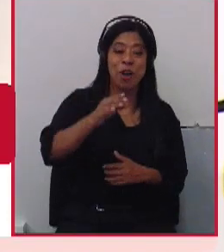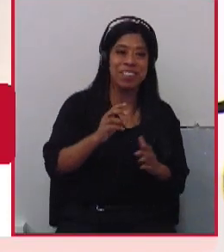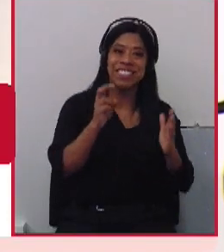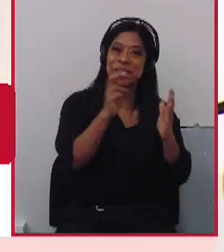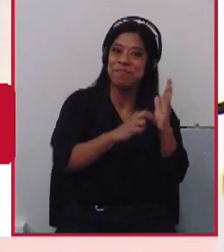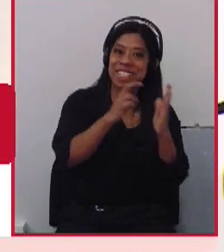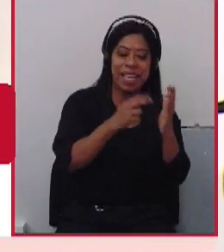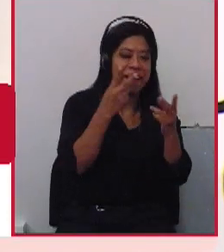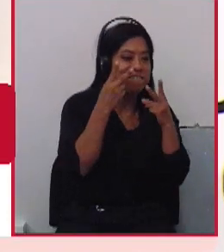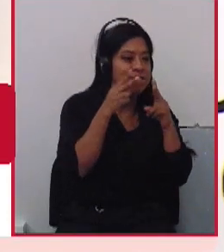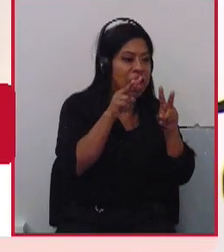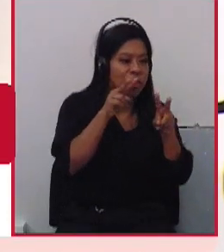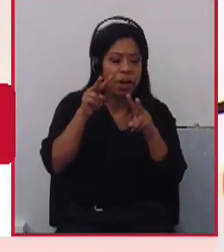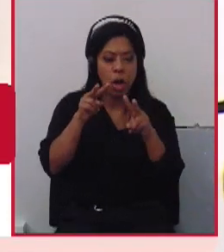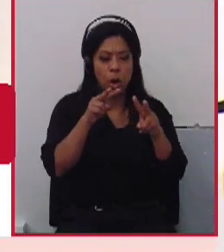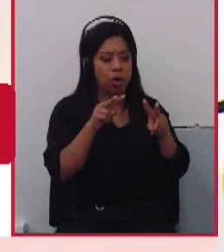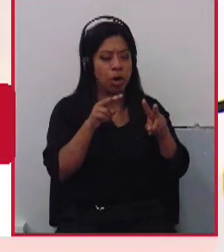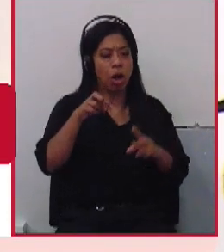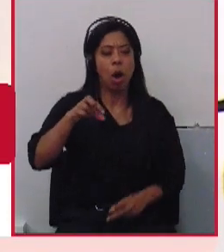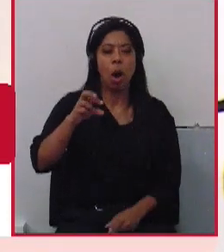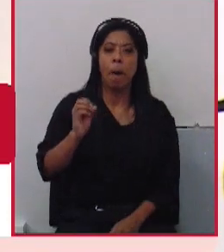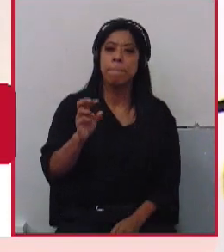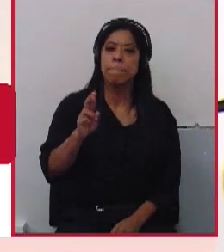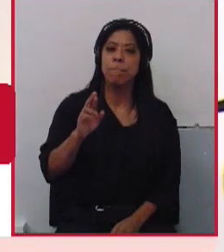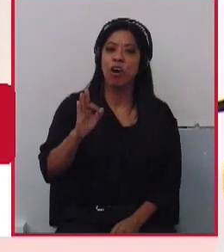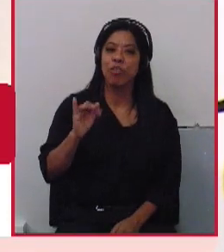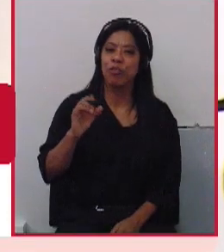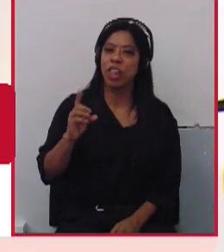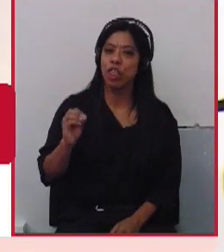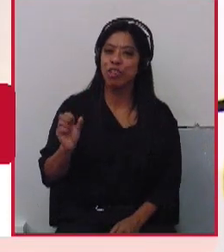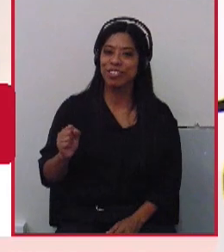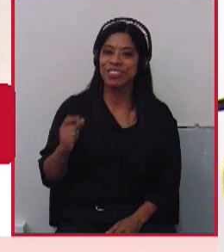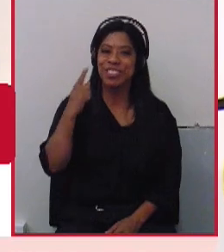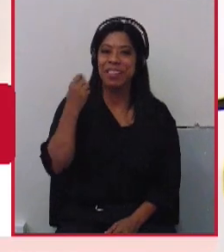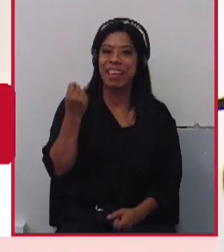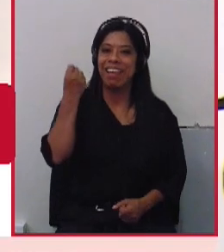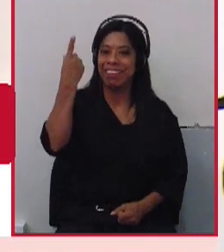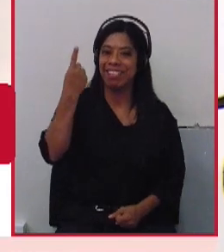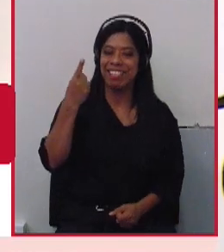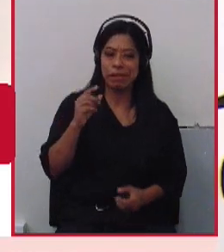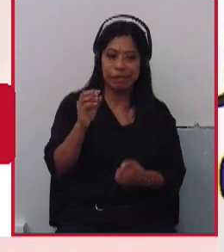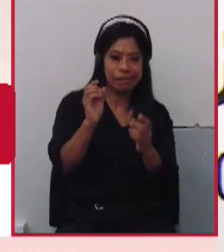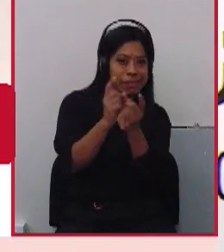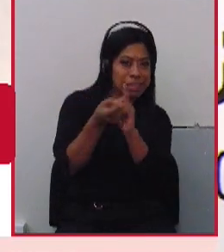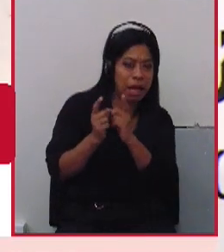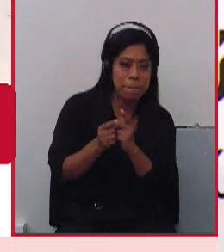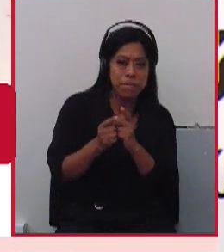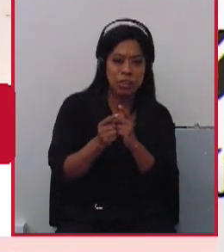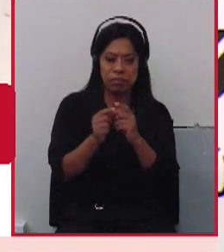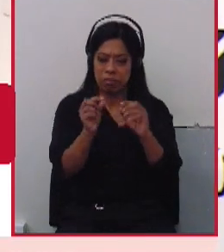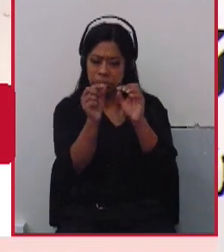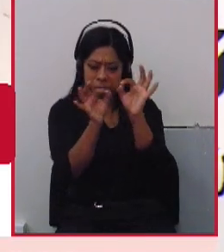Y en los pórfidos, nosotros entendemos las alteraciones fílicas,